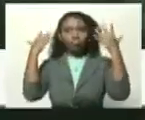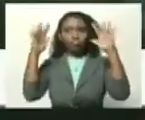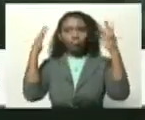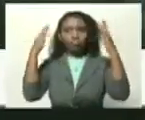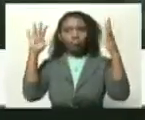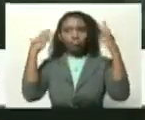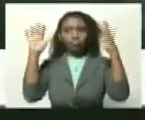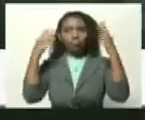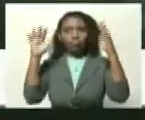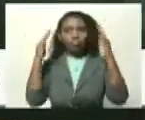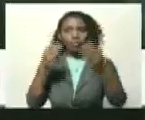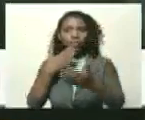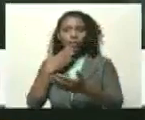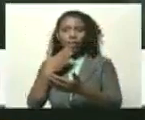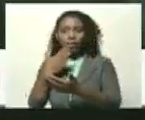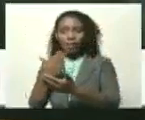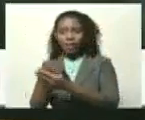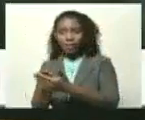Muchas gracias.